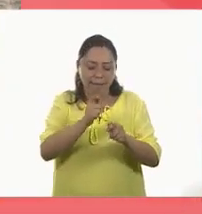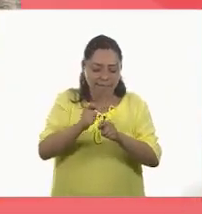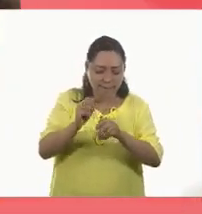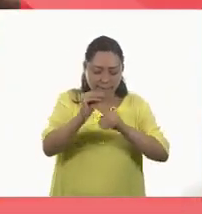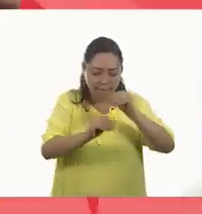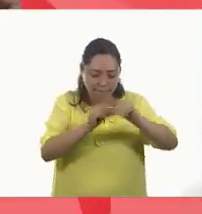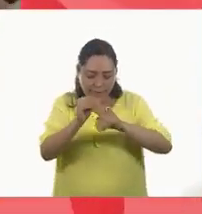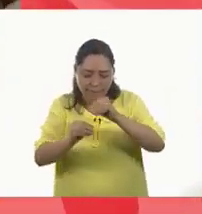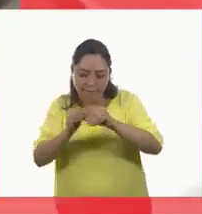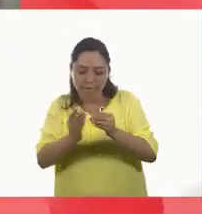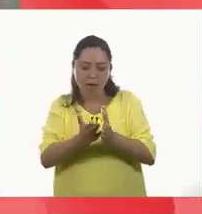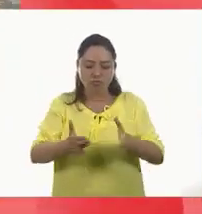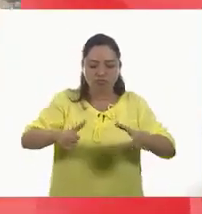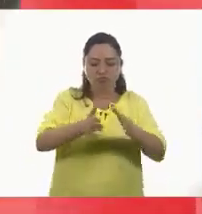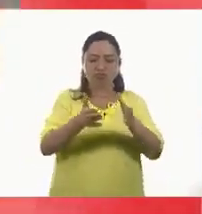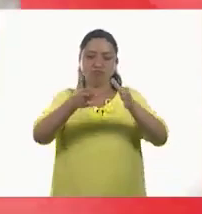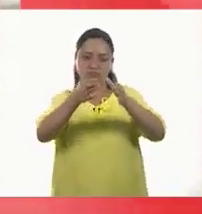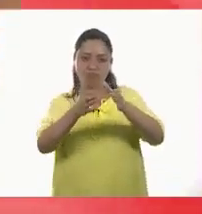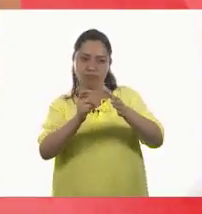de alfarería.